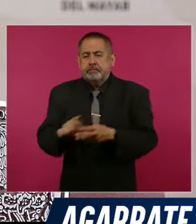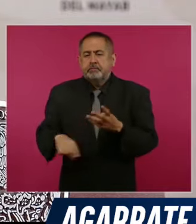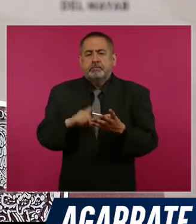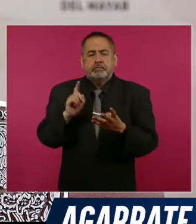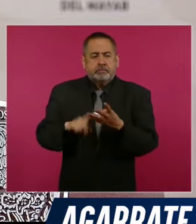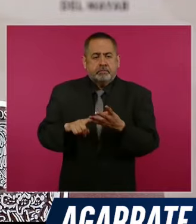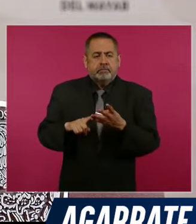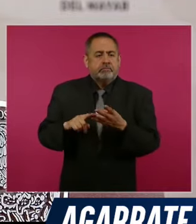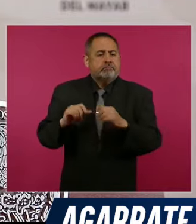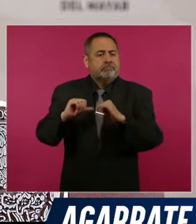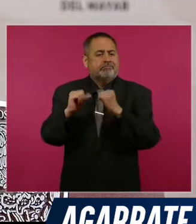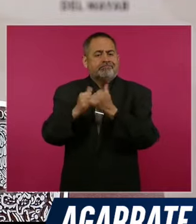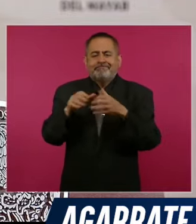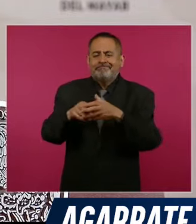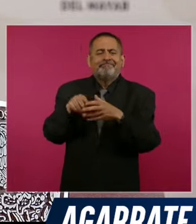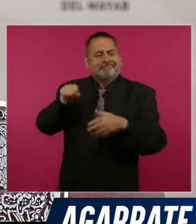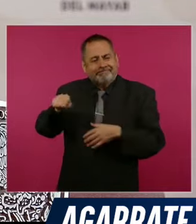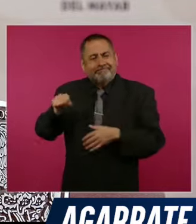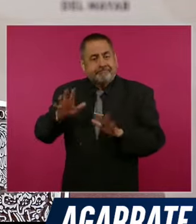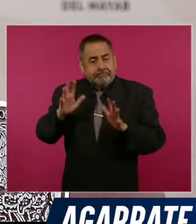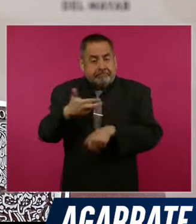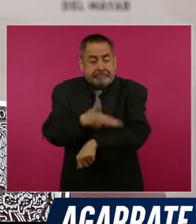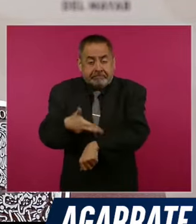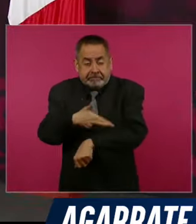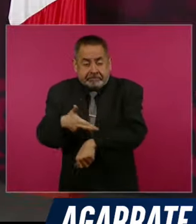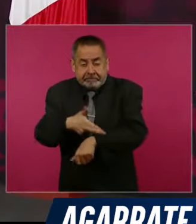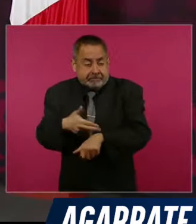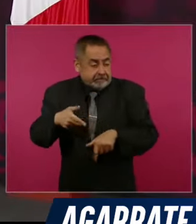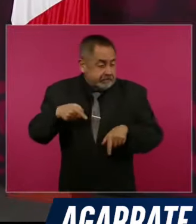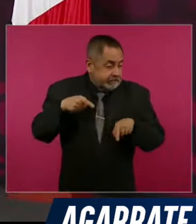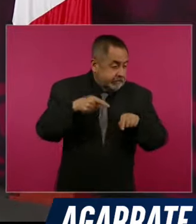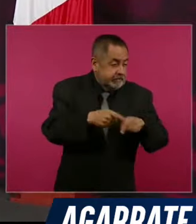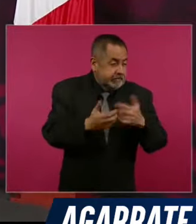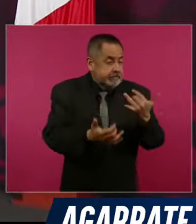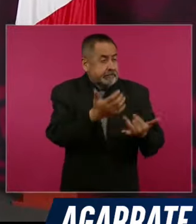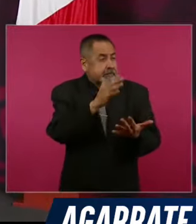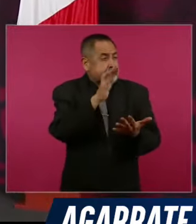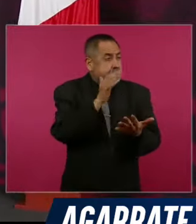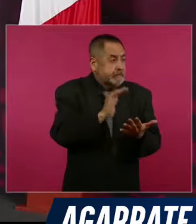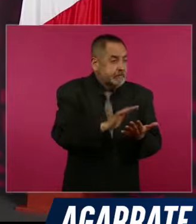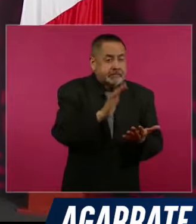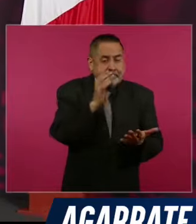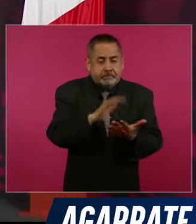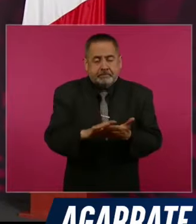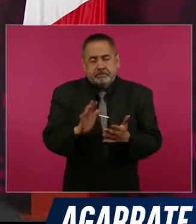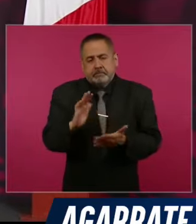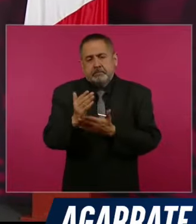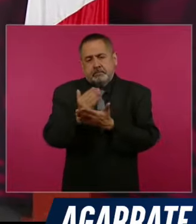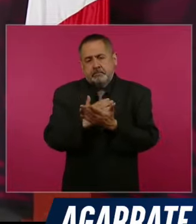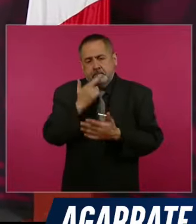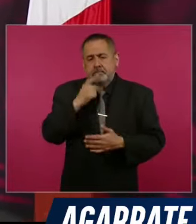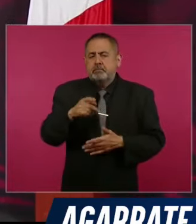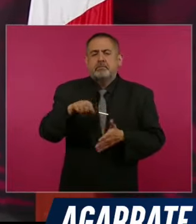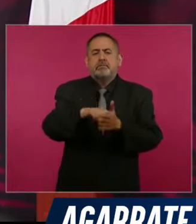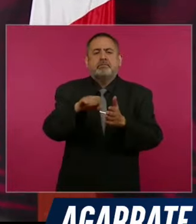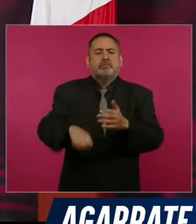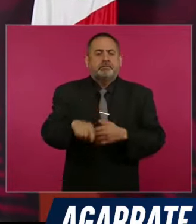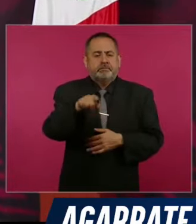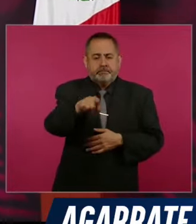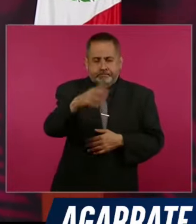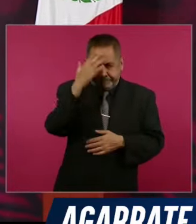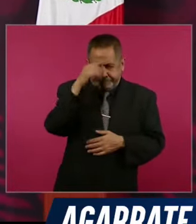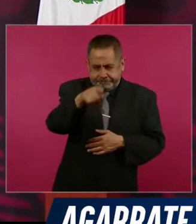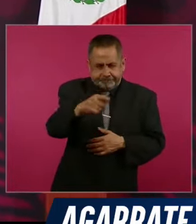locales municipales y se Está avanzando por ejemplo este